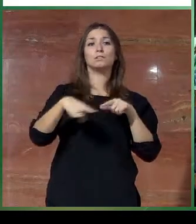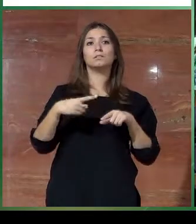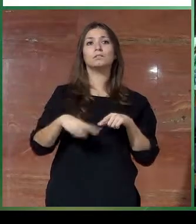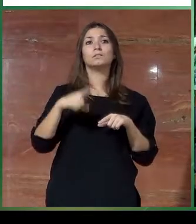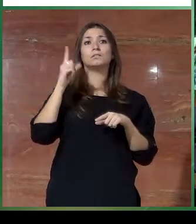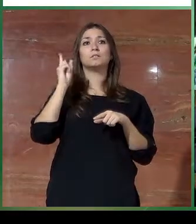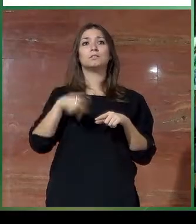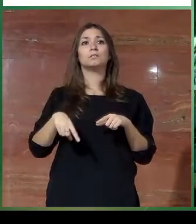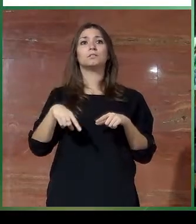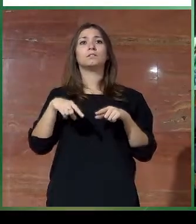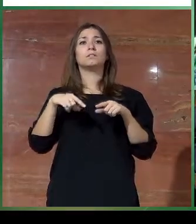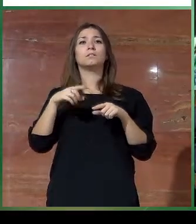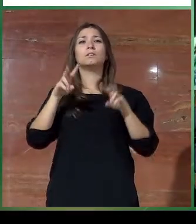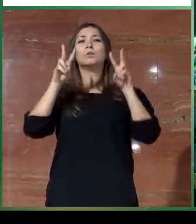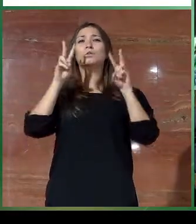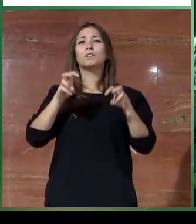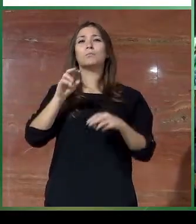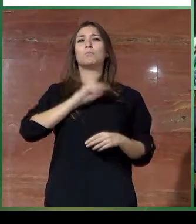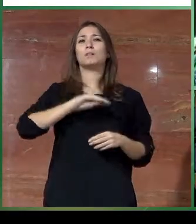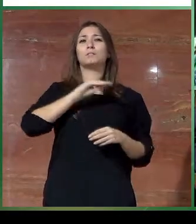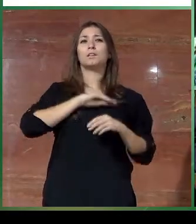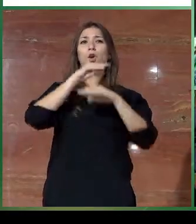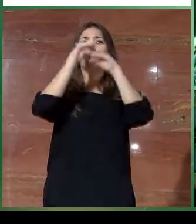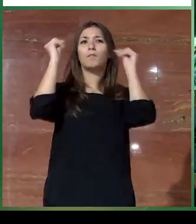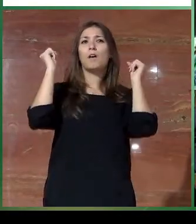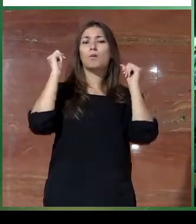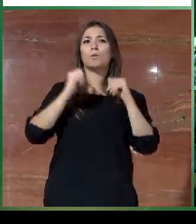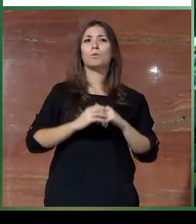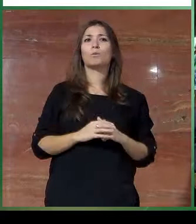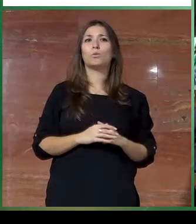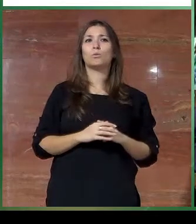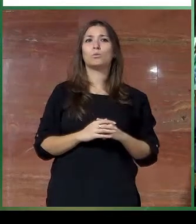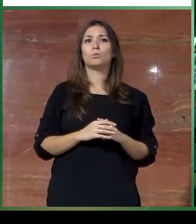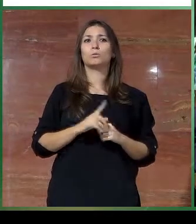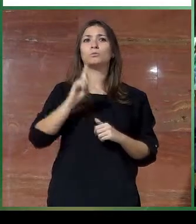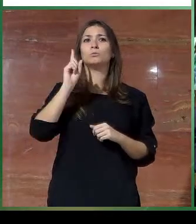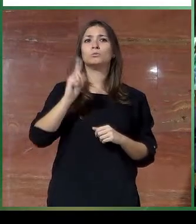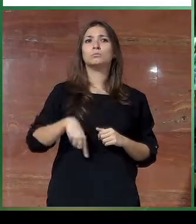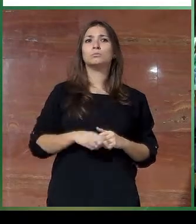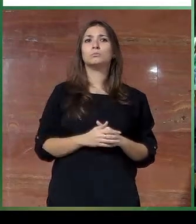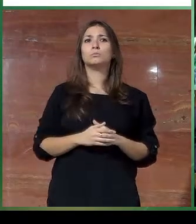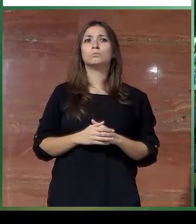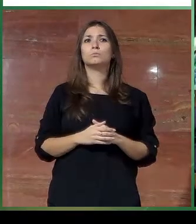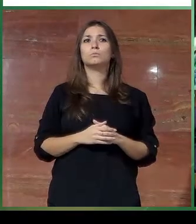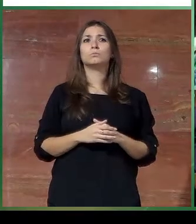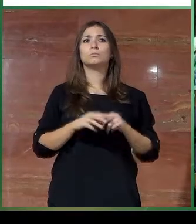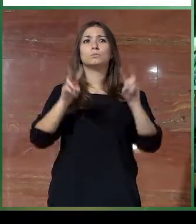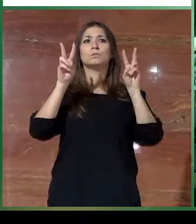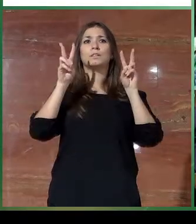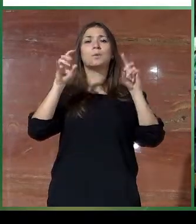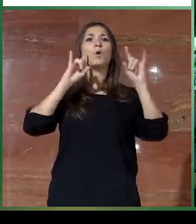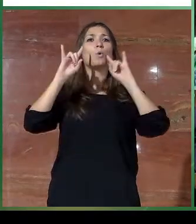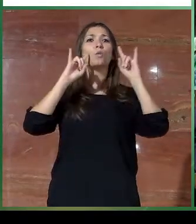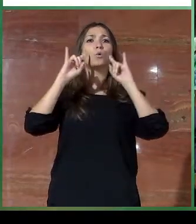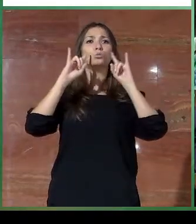pérdida auditiva es un tema que está bastante olvidado. Y además, el tema del ruido es un